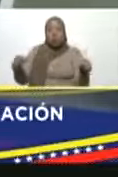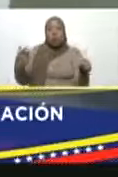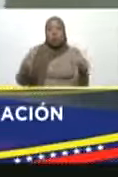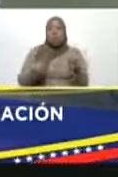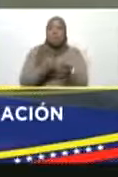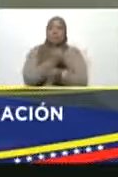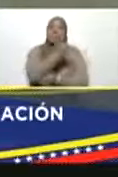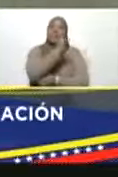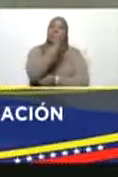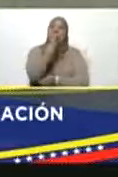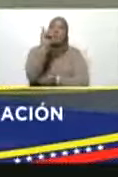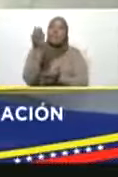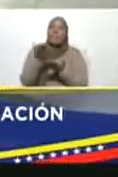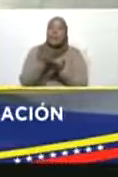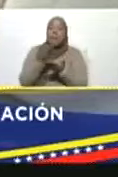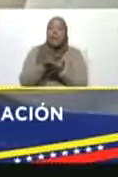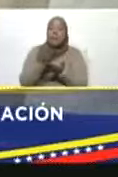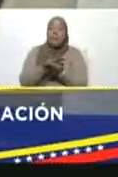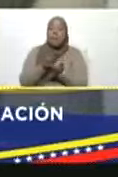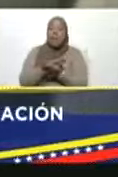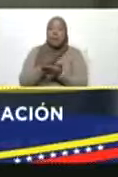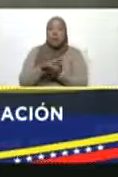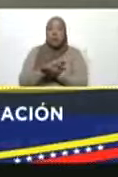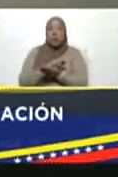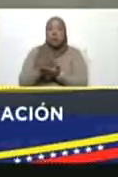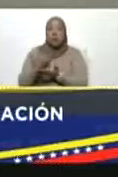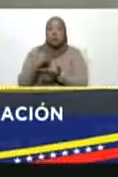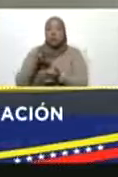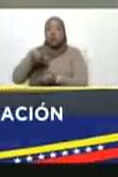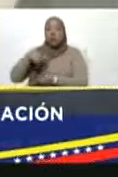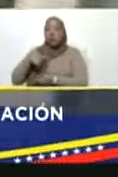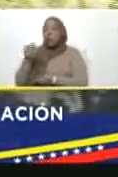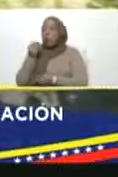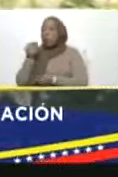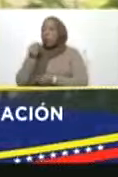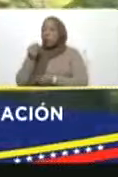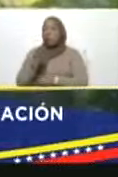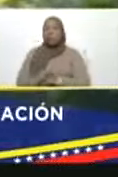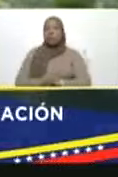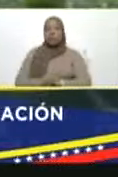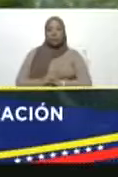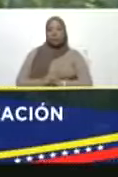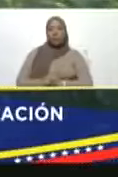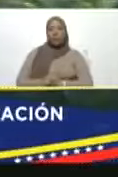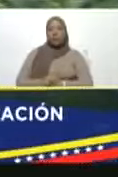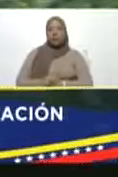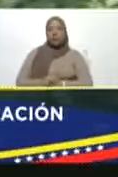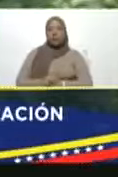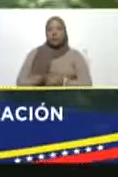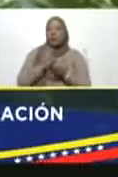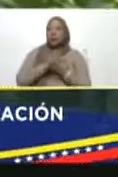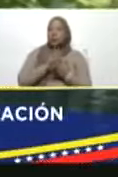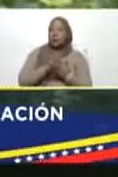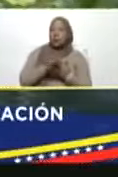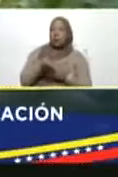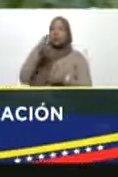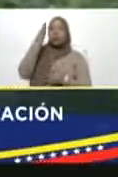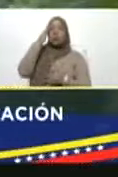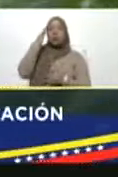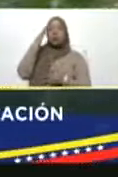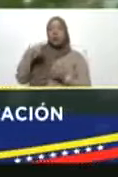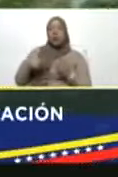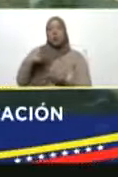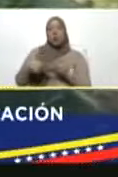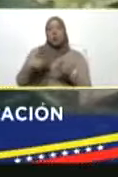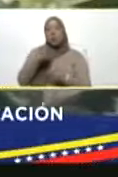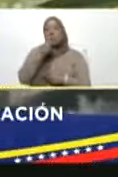plátano, cambur y topocho, para nuestra mención. Tranquila, tranquila, que tú sabes hacer la producción.